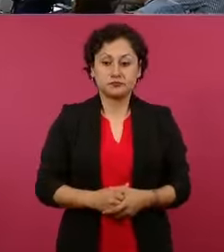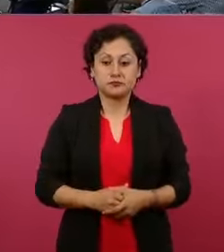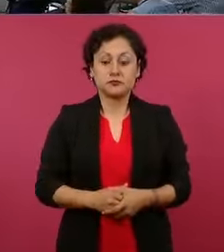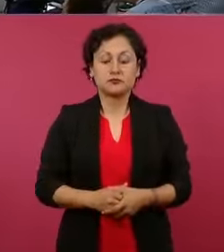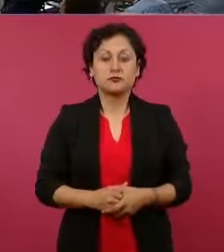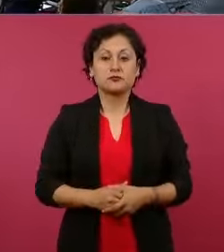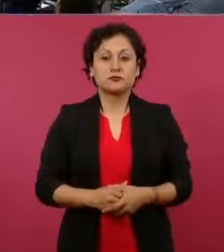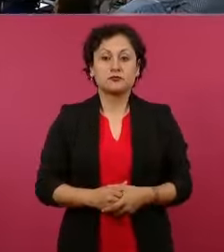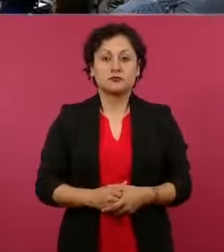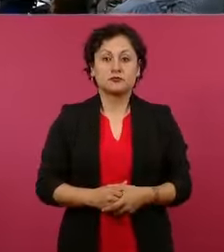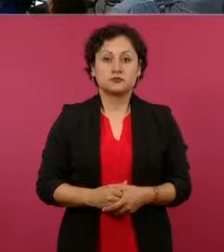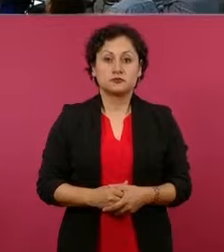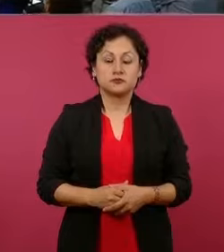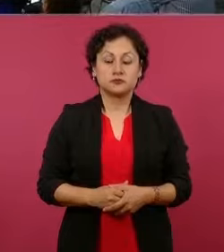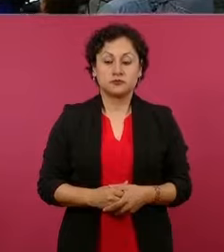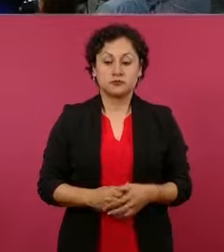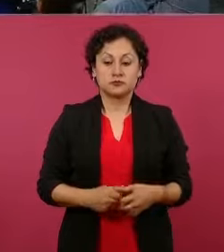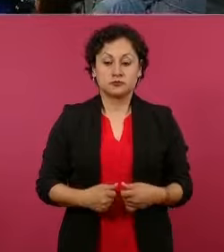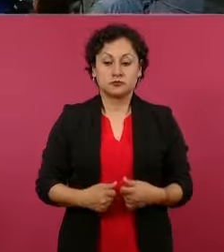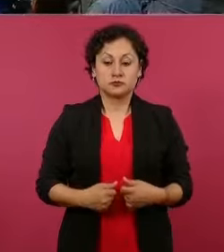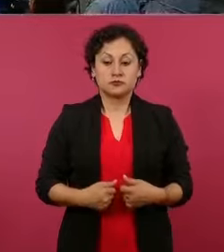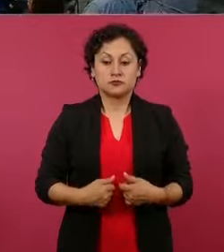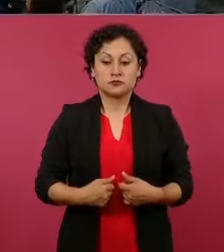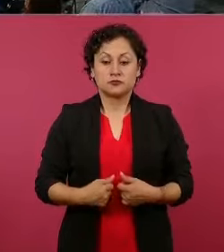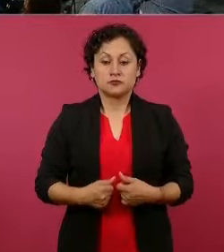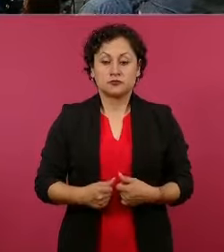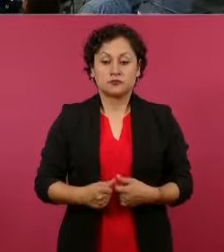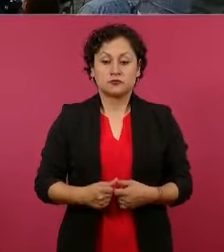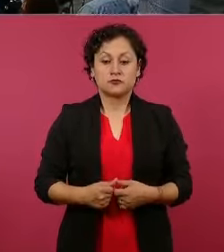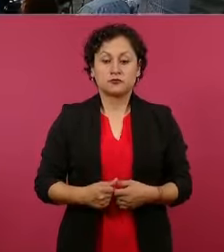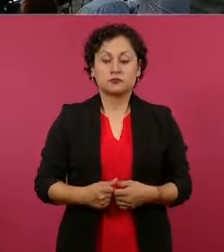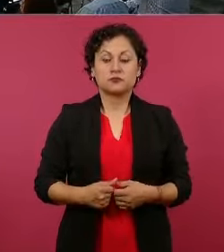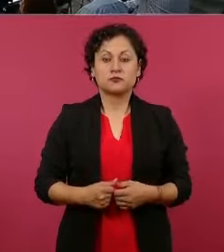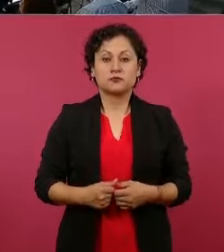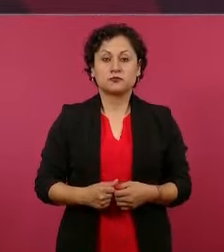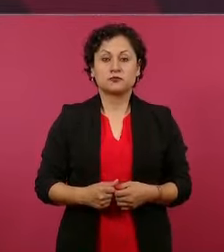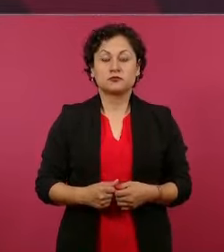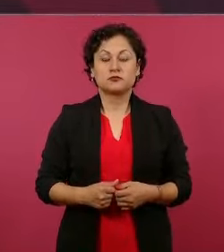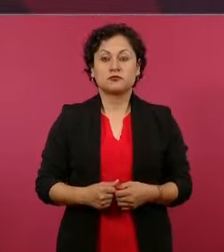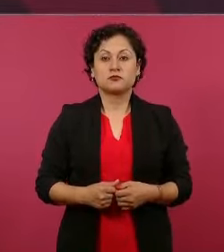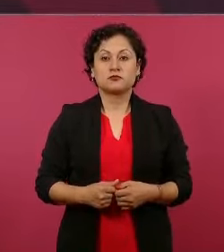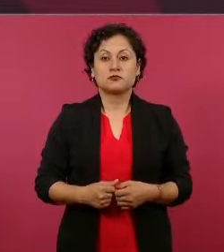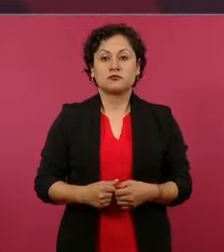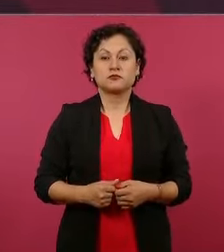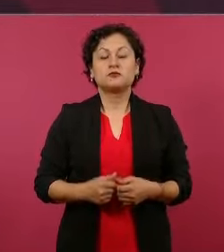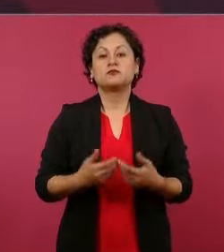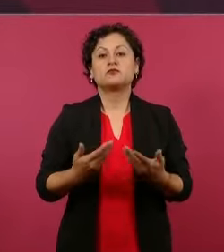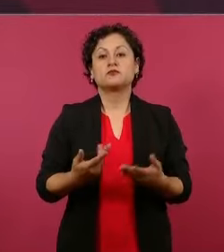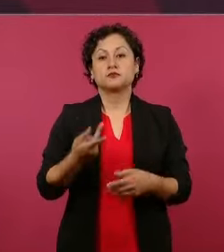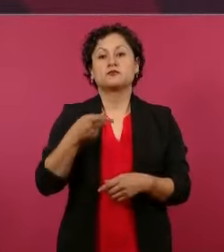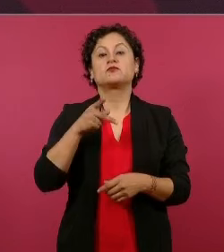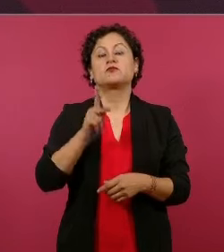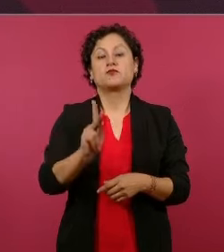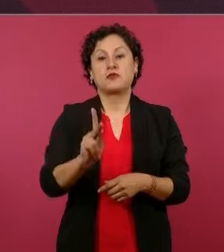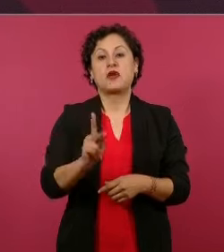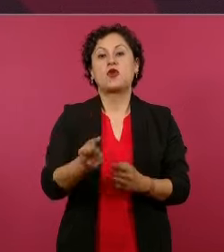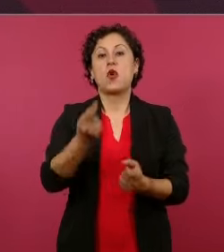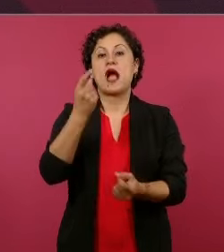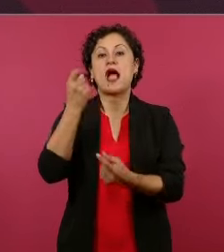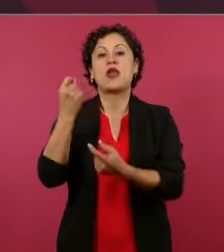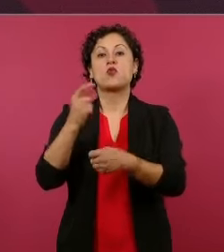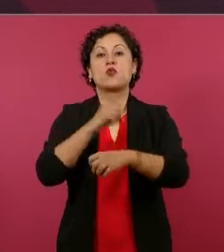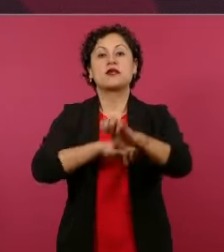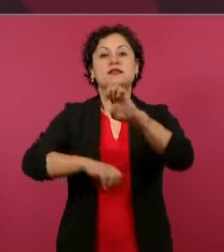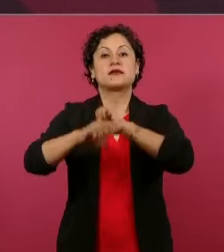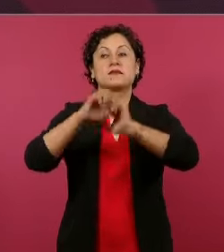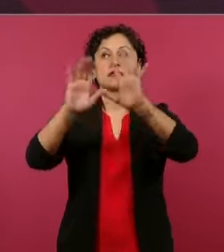sin intermediarios Cómo se llama Sí nada más que hay hay empresas laboratorios en el extranjero que no tienen